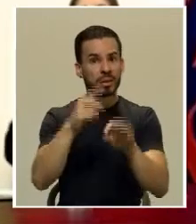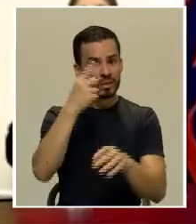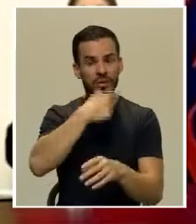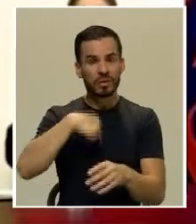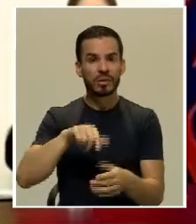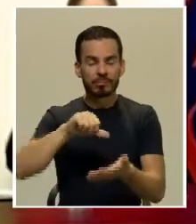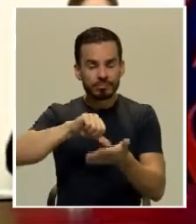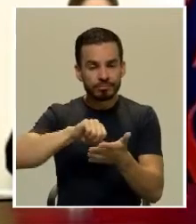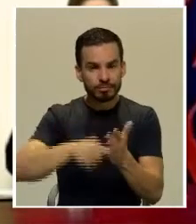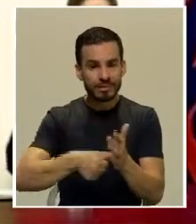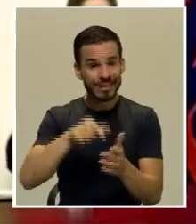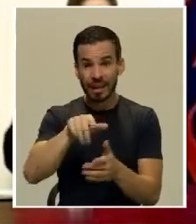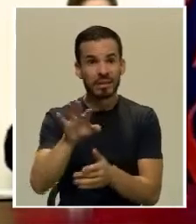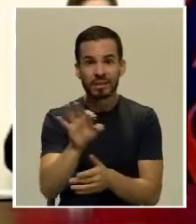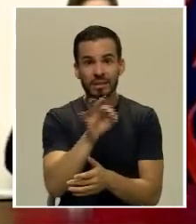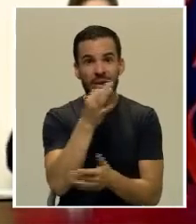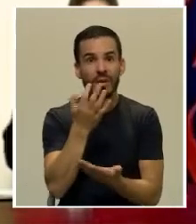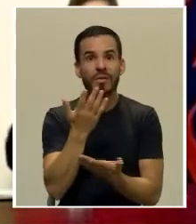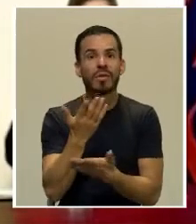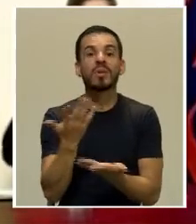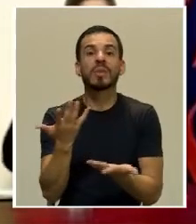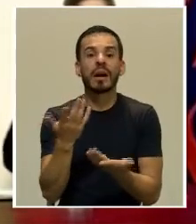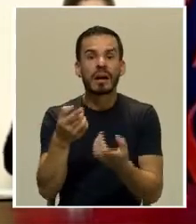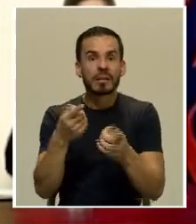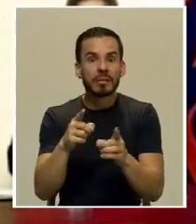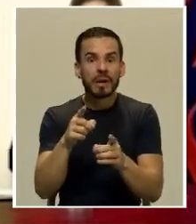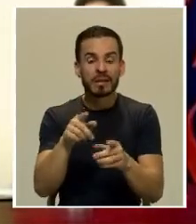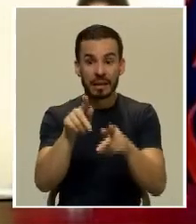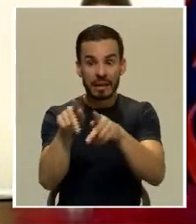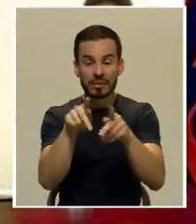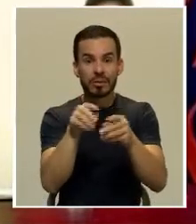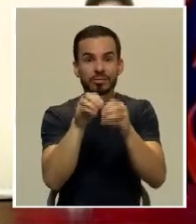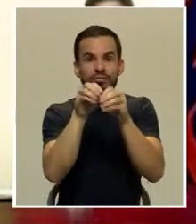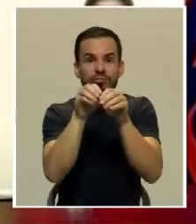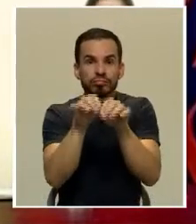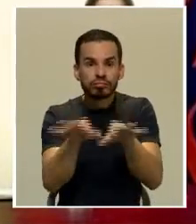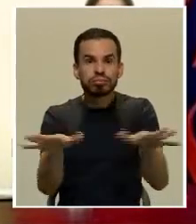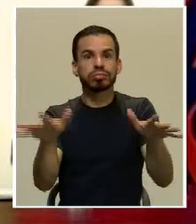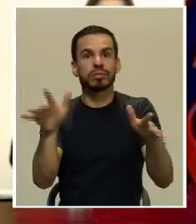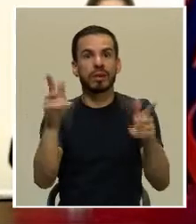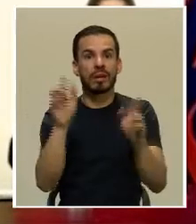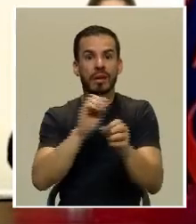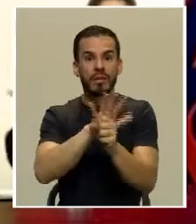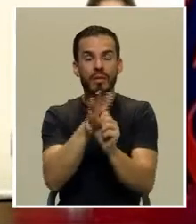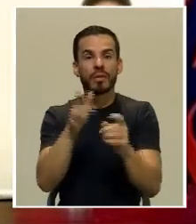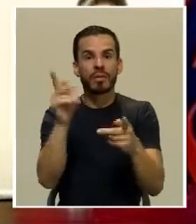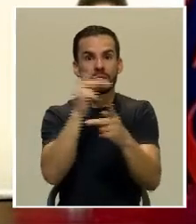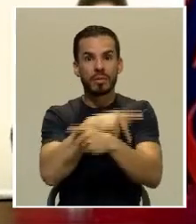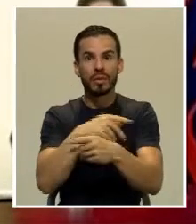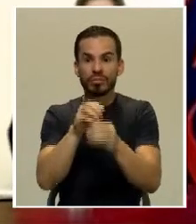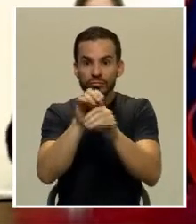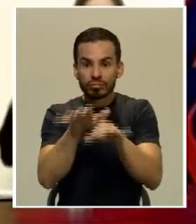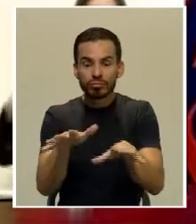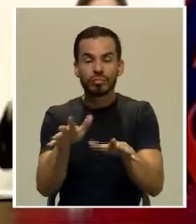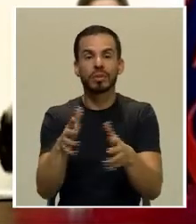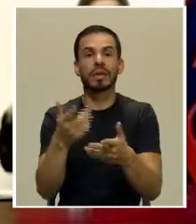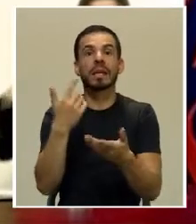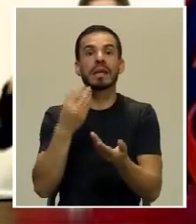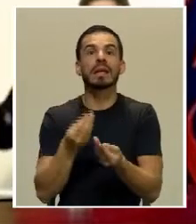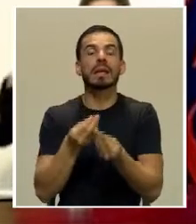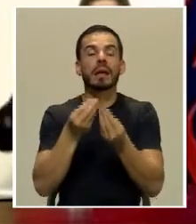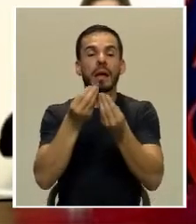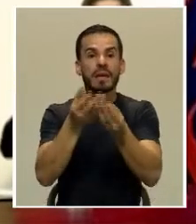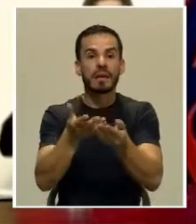nosotros reiterar que de esta forma lo único que hace la población es propagar el contagio, propagar la exposición y